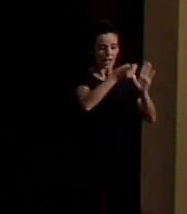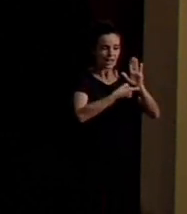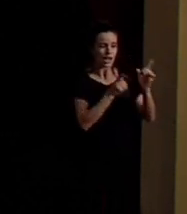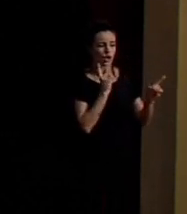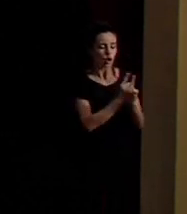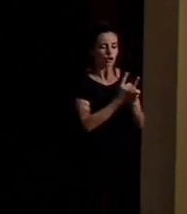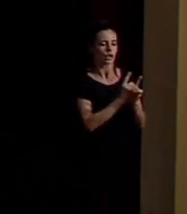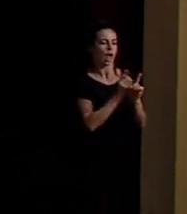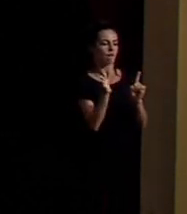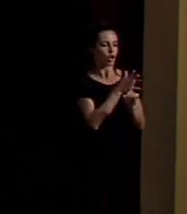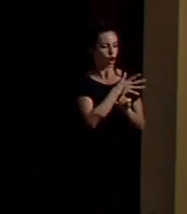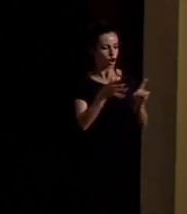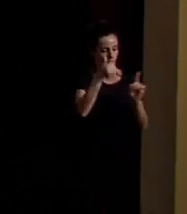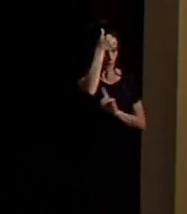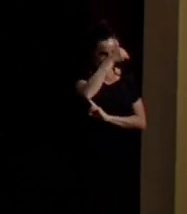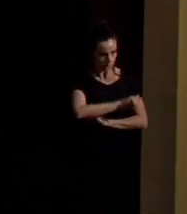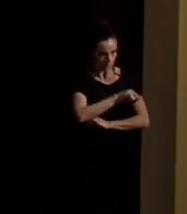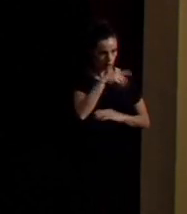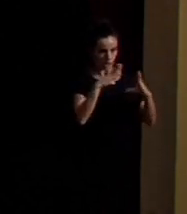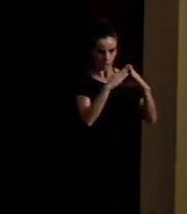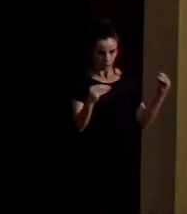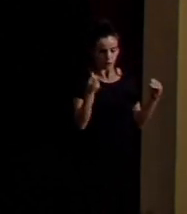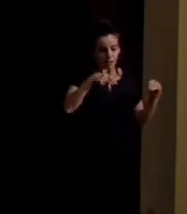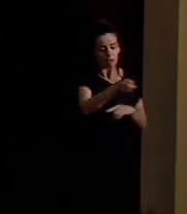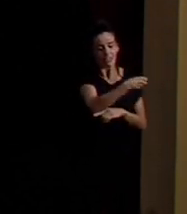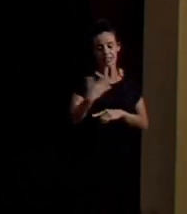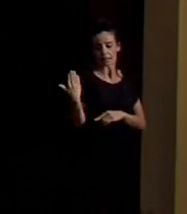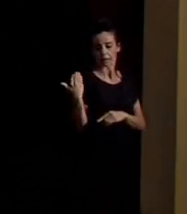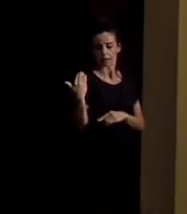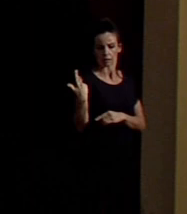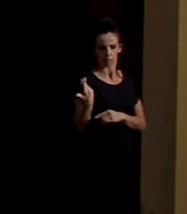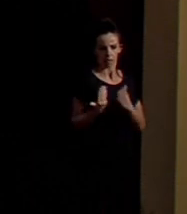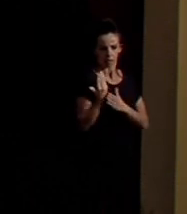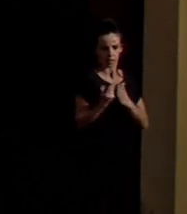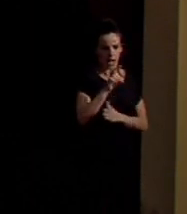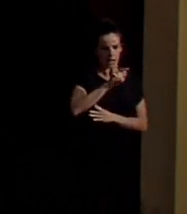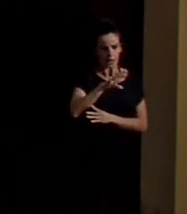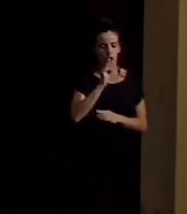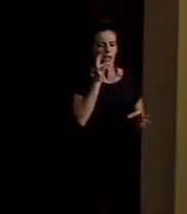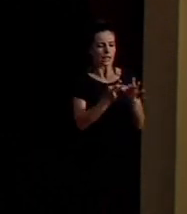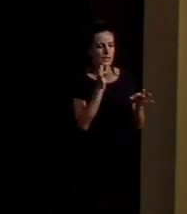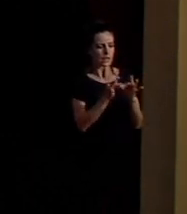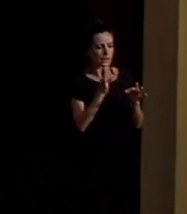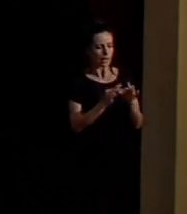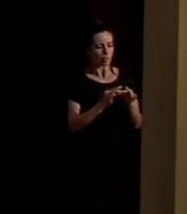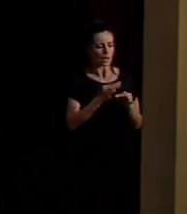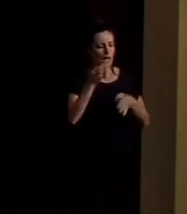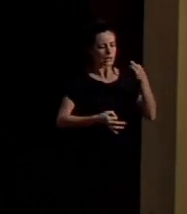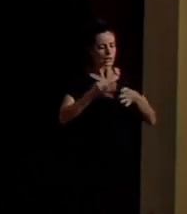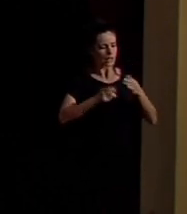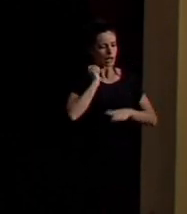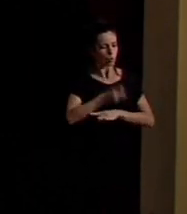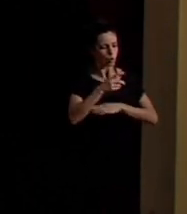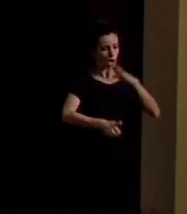género, o como, por ejemplo, también una sentencia muy reciente del Tribunal Supremo de hace apenas unos días, del 14 de septiembre, donde el Tribunal